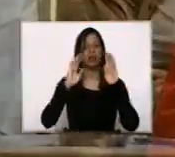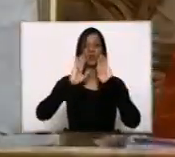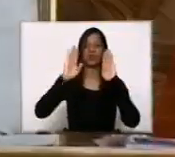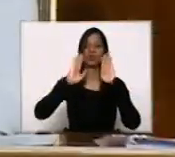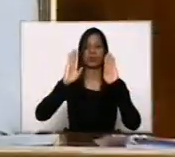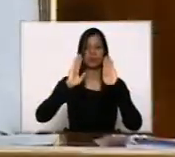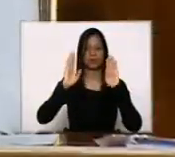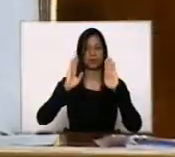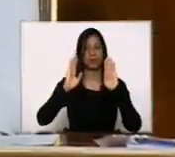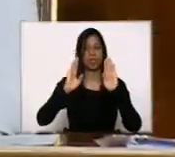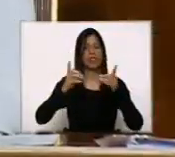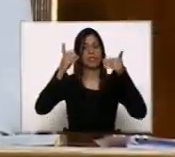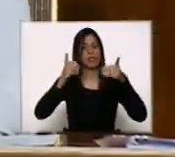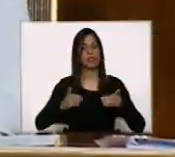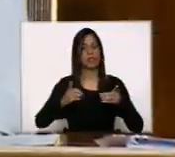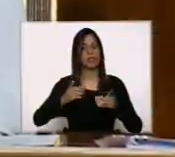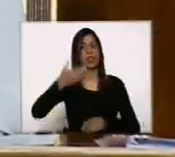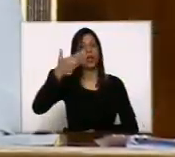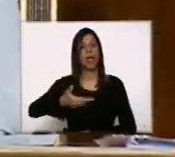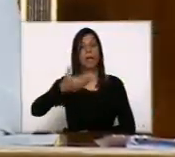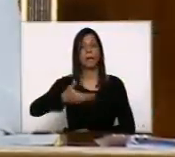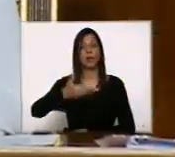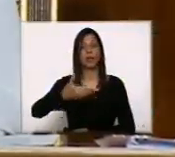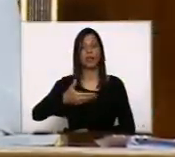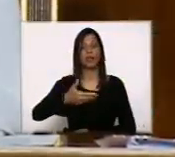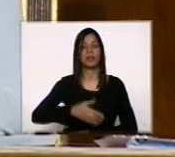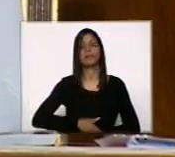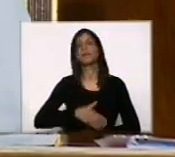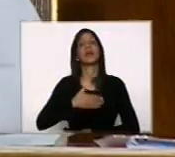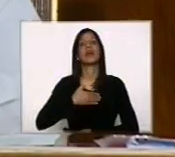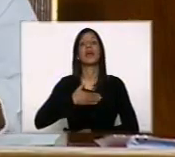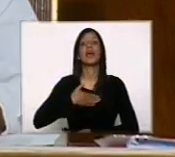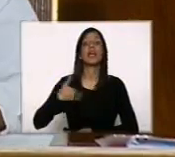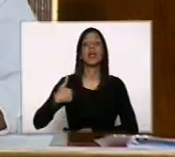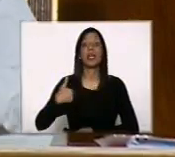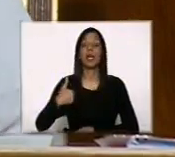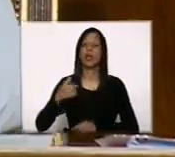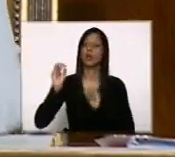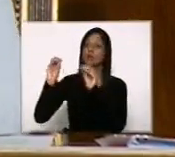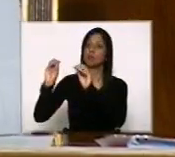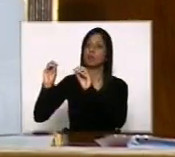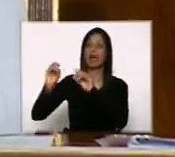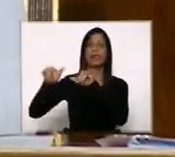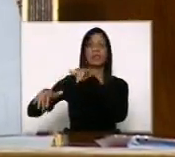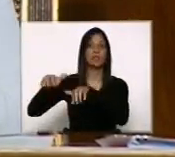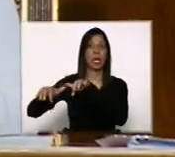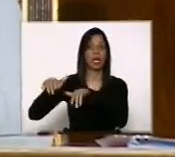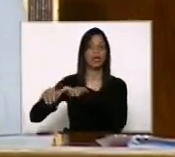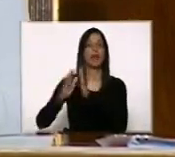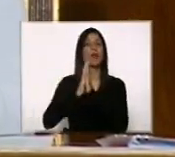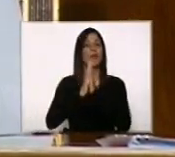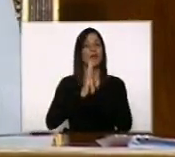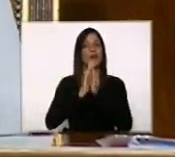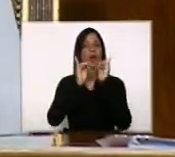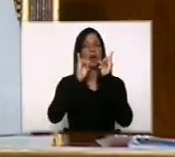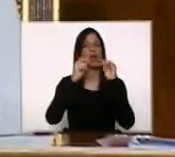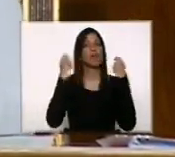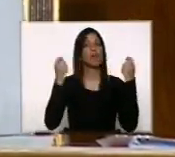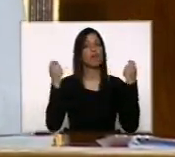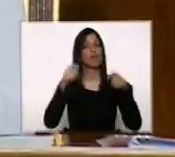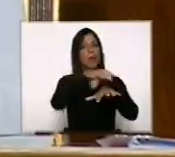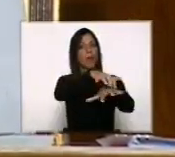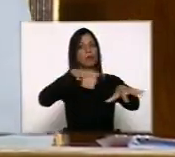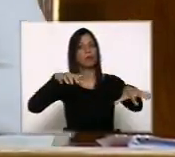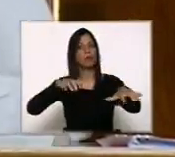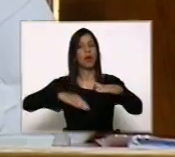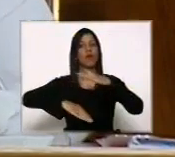mundo decisiones trascendentales. Quiero pedir al ciudadano secretario se sirva informar si hay quórum